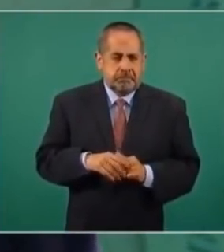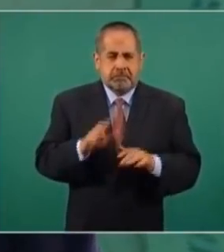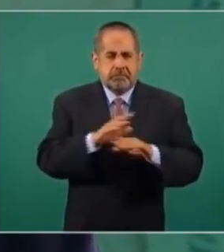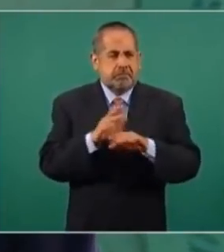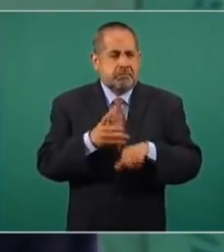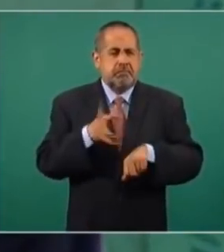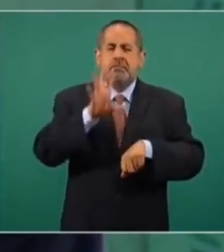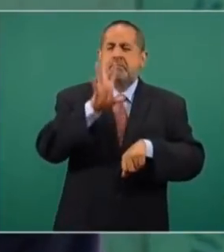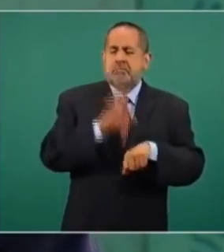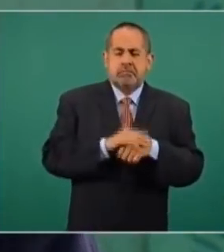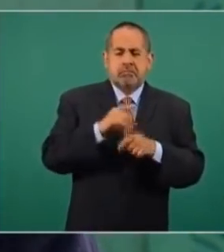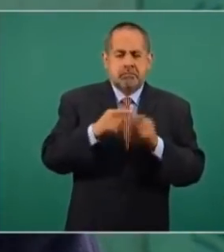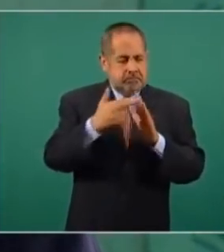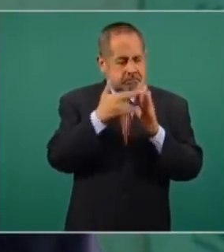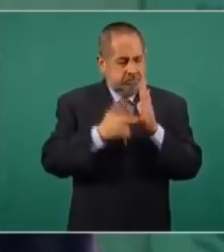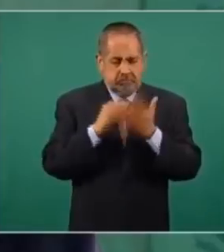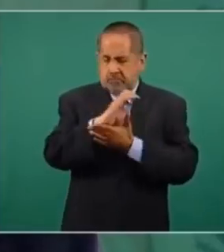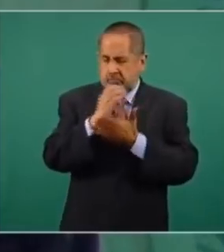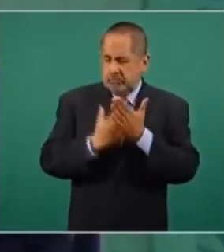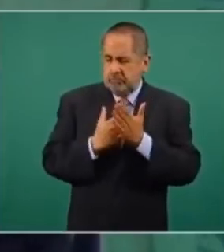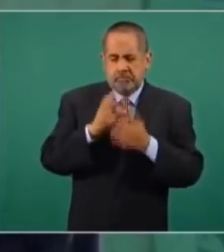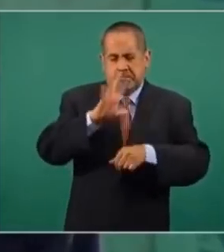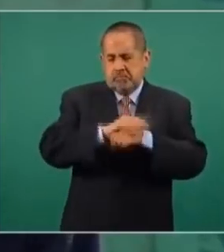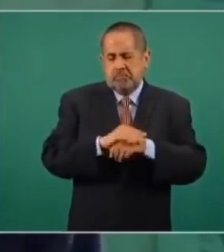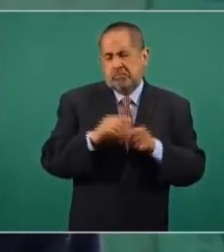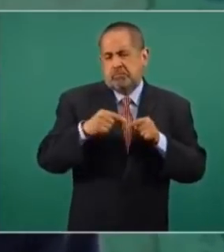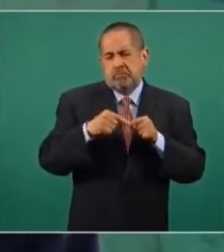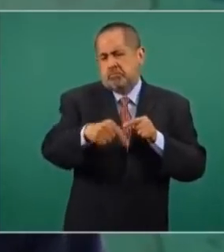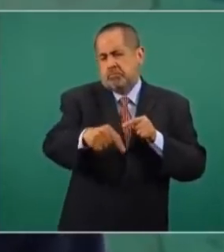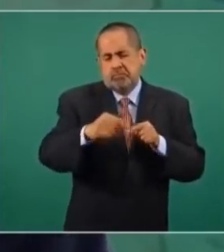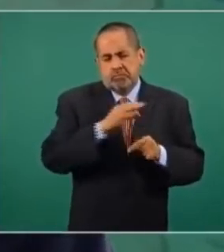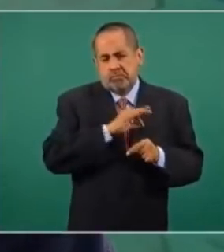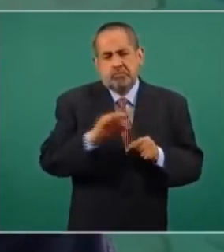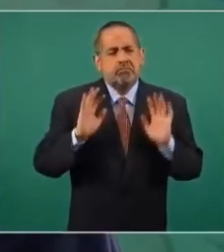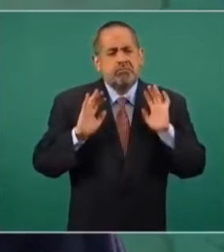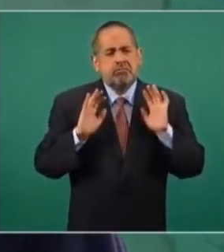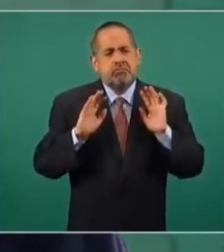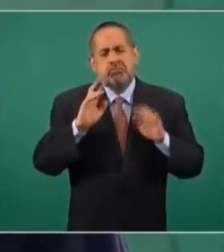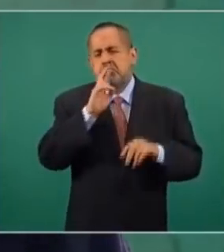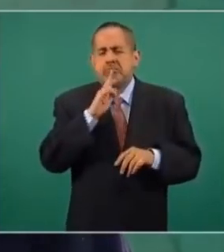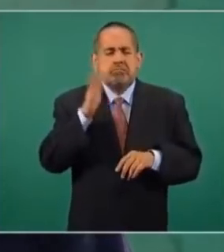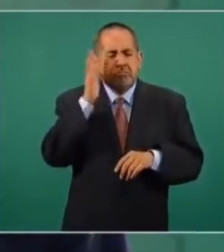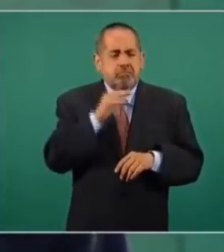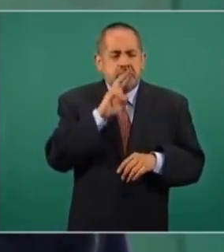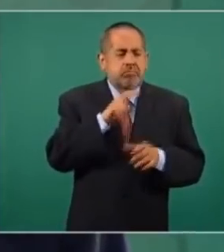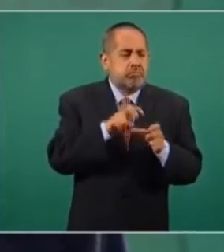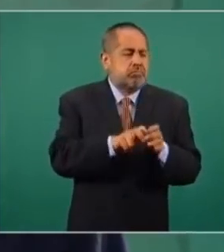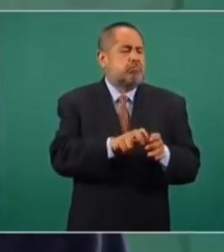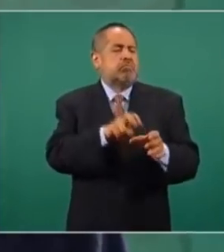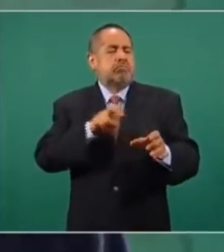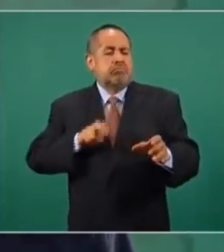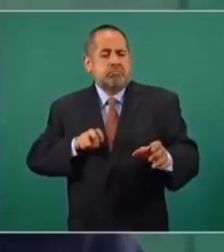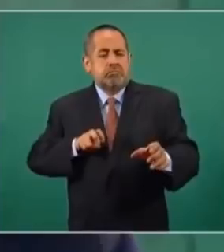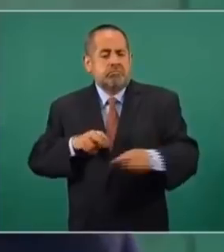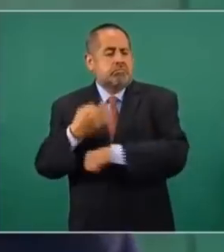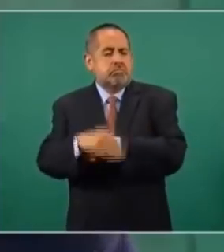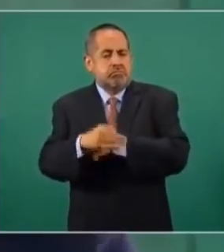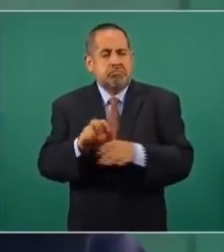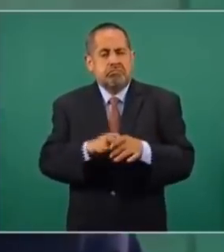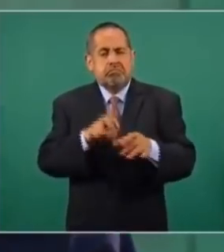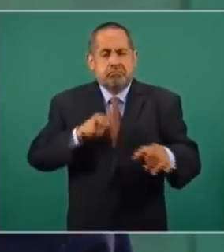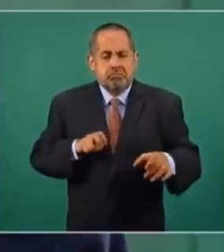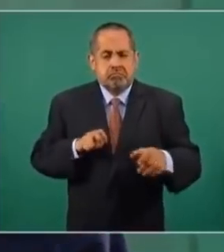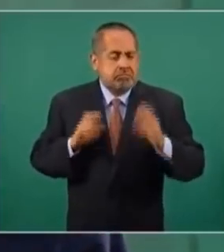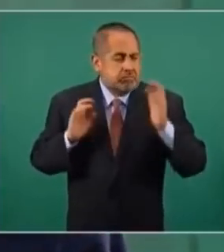pido permiso de acuerdo al contrato colectivo, tengo posibilidad de ausentarme, de no